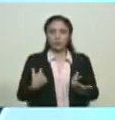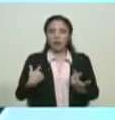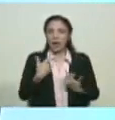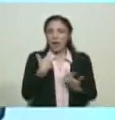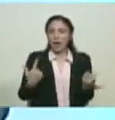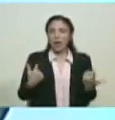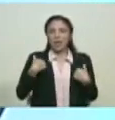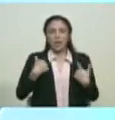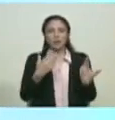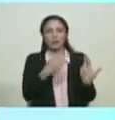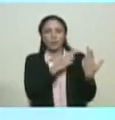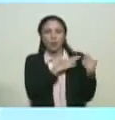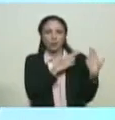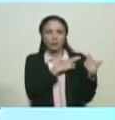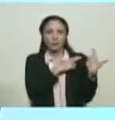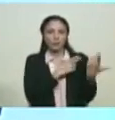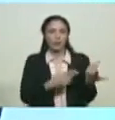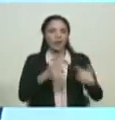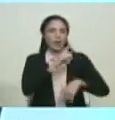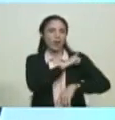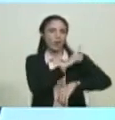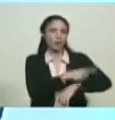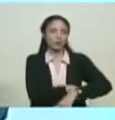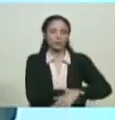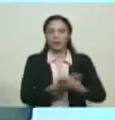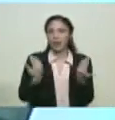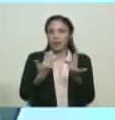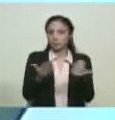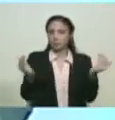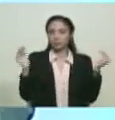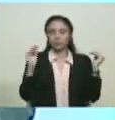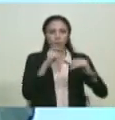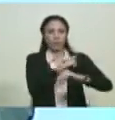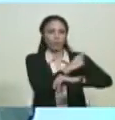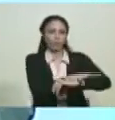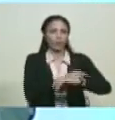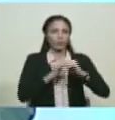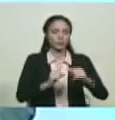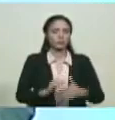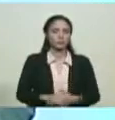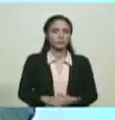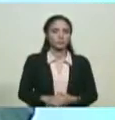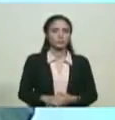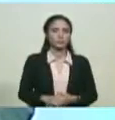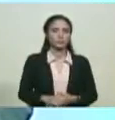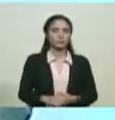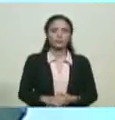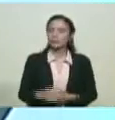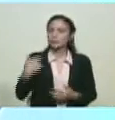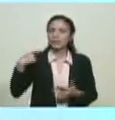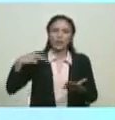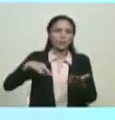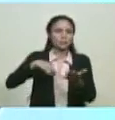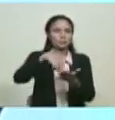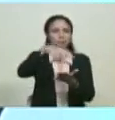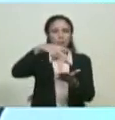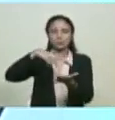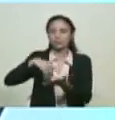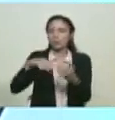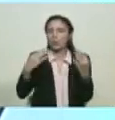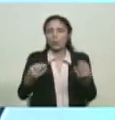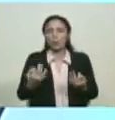medidas de seguridad alrededor suyo y andaba como un paisano por los caminos carreteras